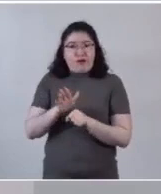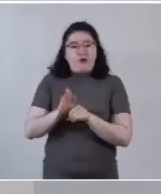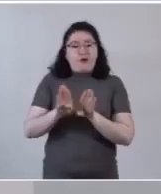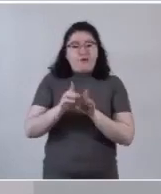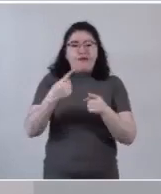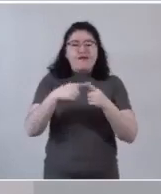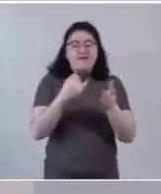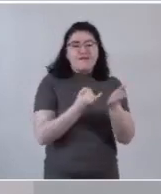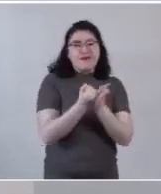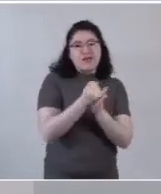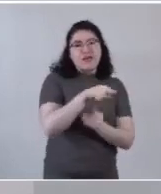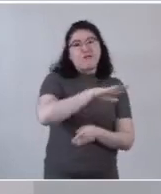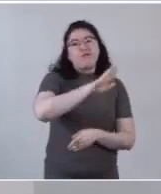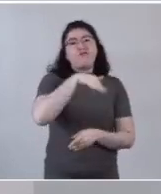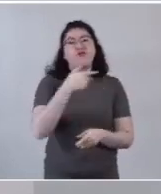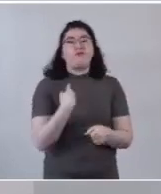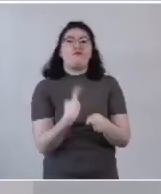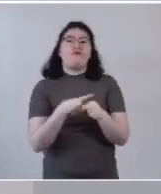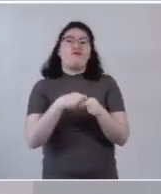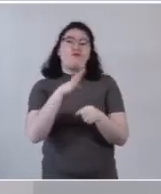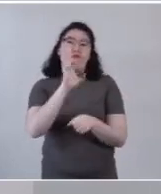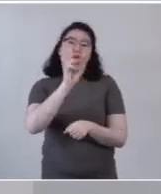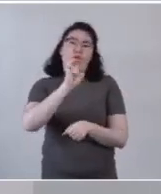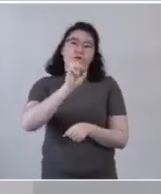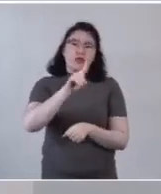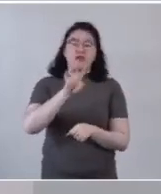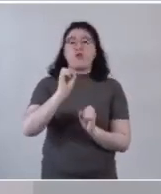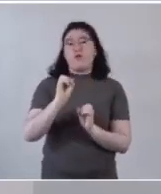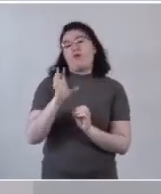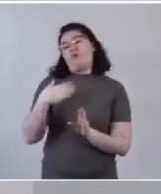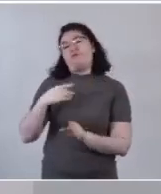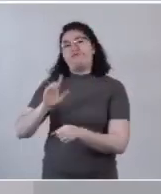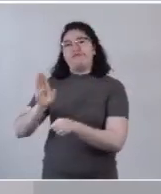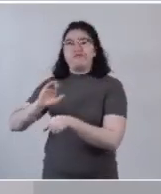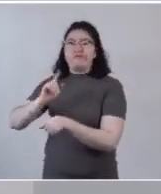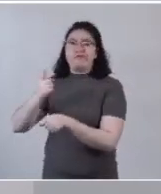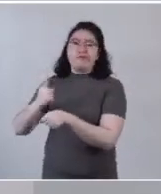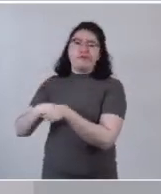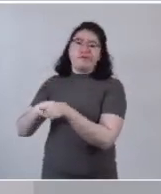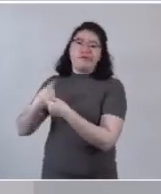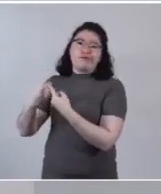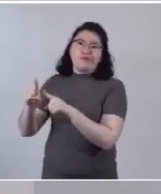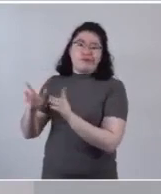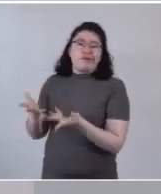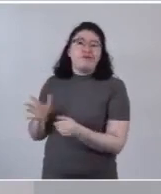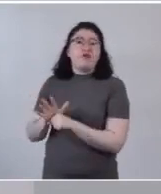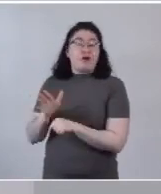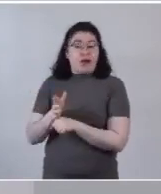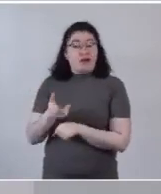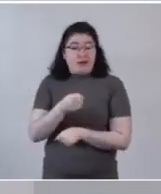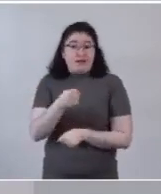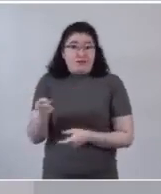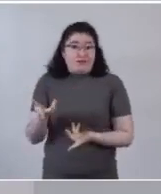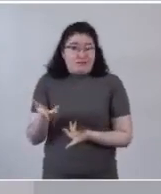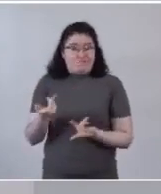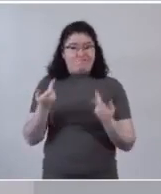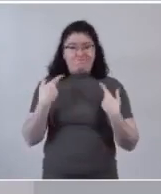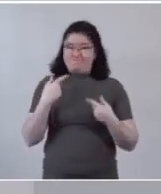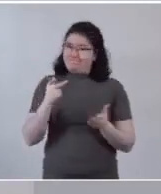comité técnico a partir de una serie de criterios. Y ahí estamos en total coordinación y repito, quien apueste a